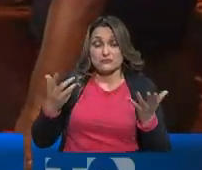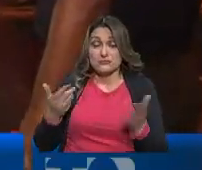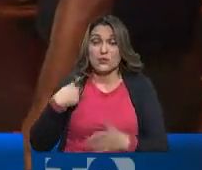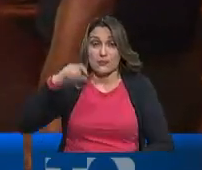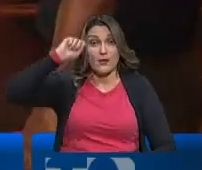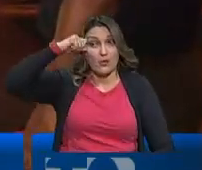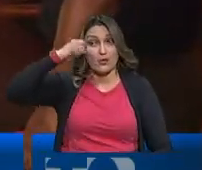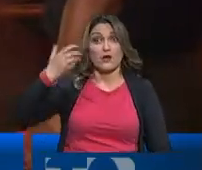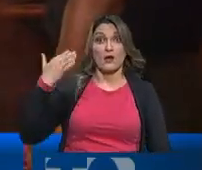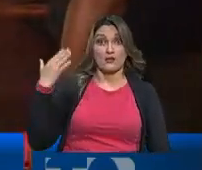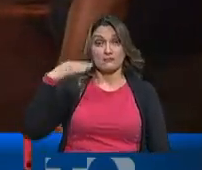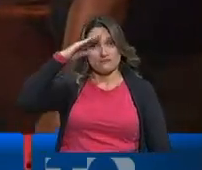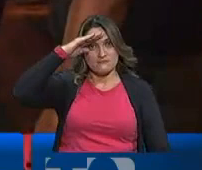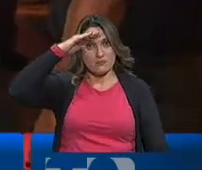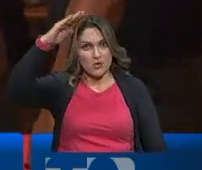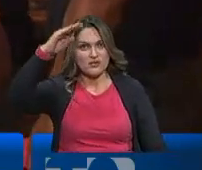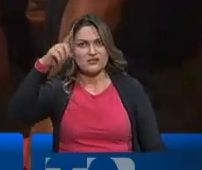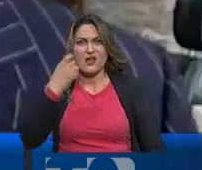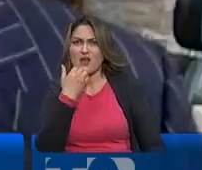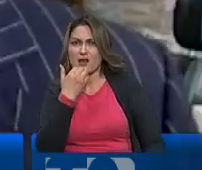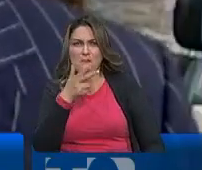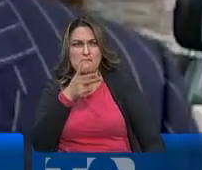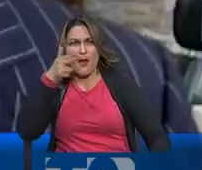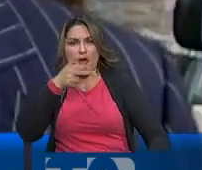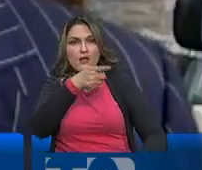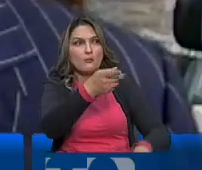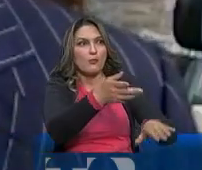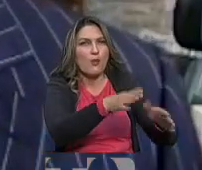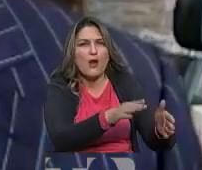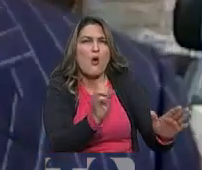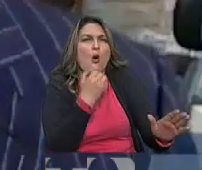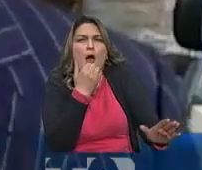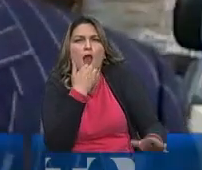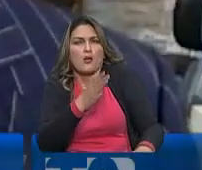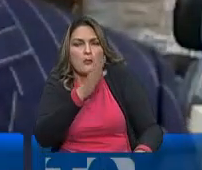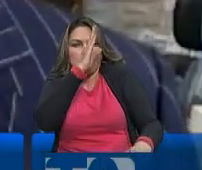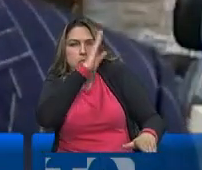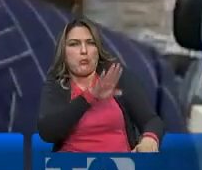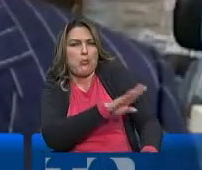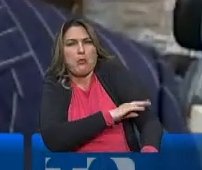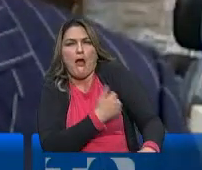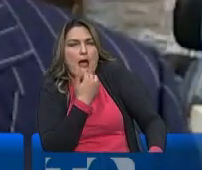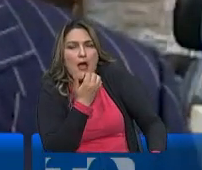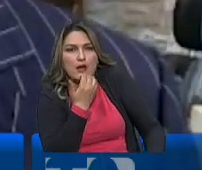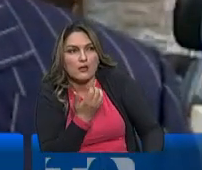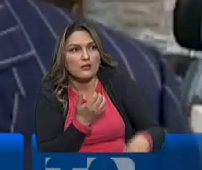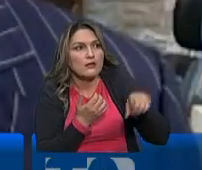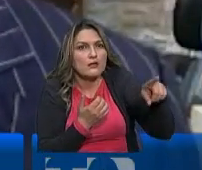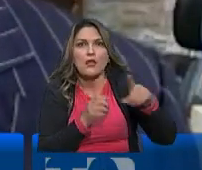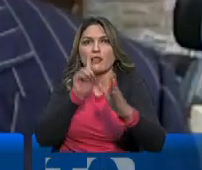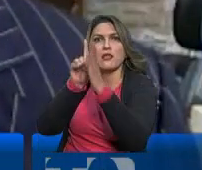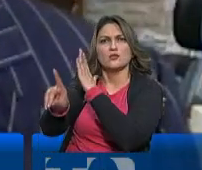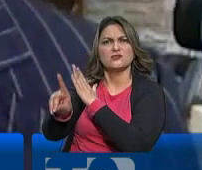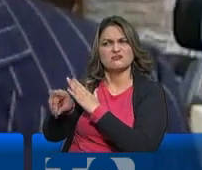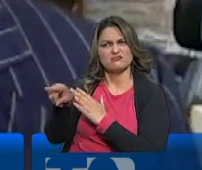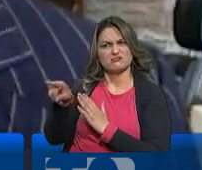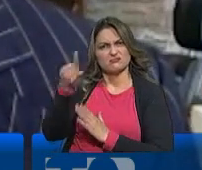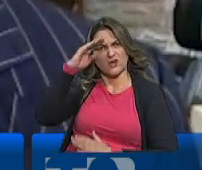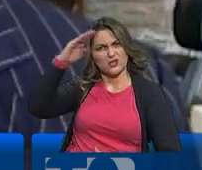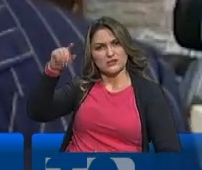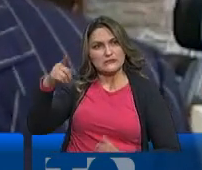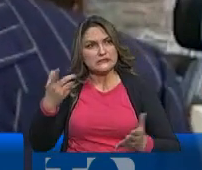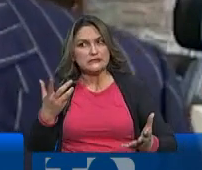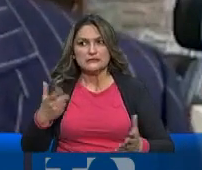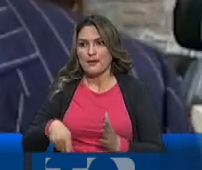uso de sus armas de fuego en operativos. Tenemos dos inconvenientes, la parte por un lado económica que tiene que rogar directamente el miembro de la